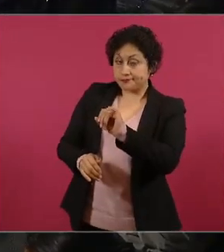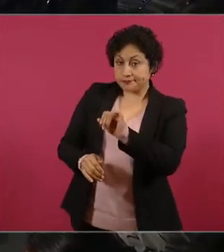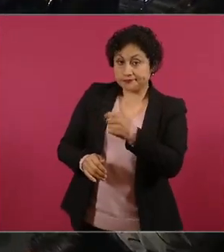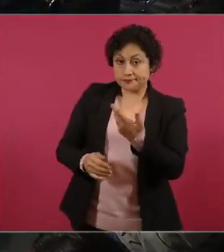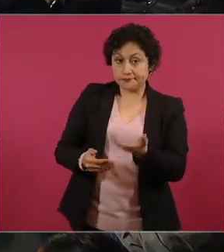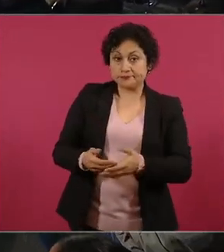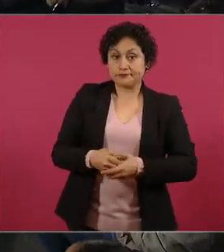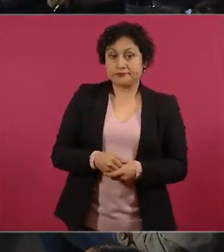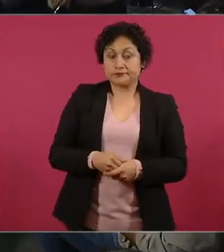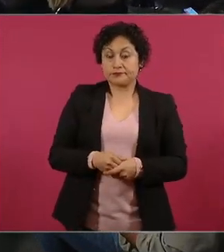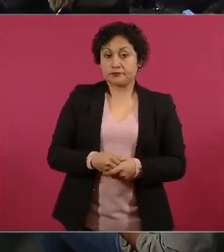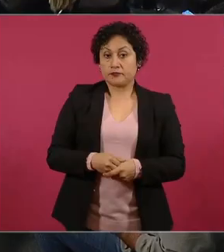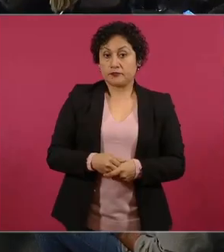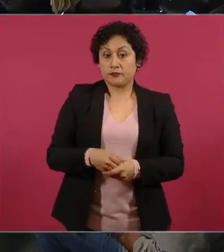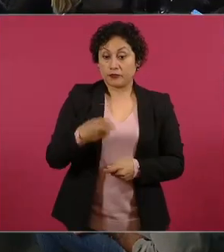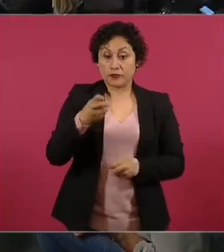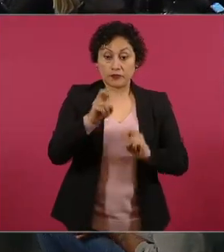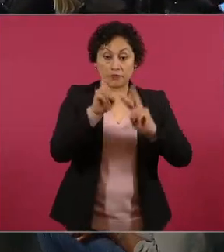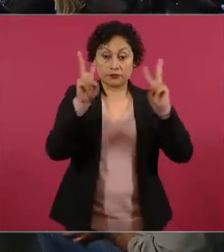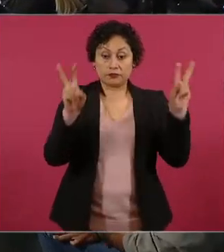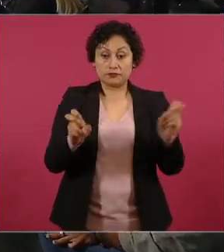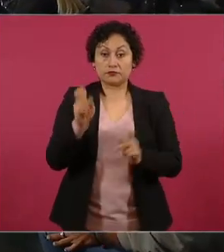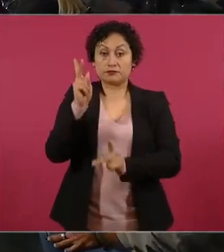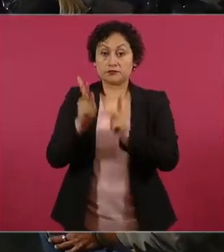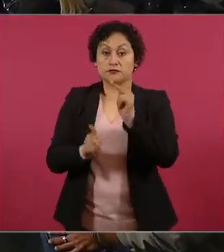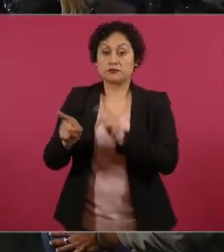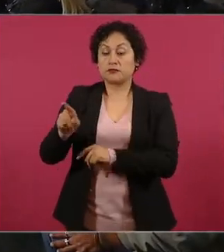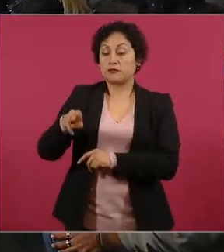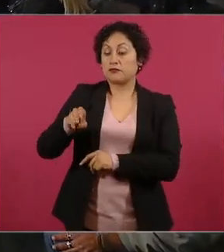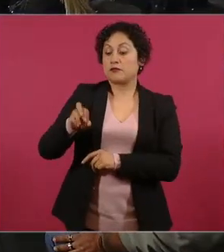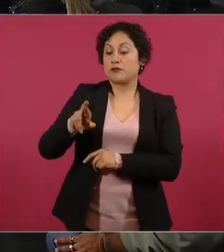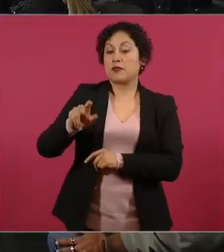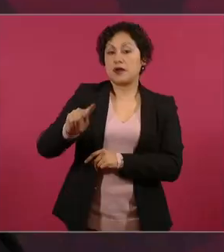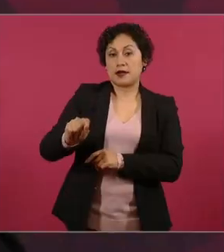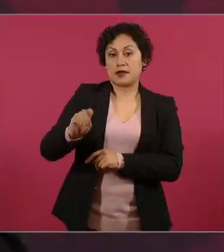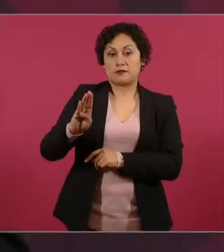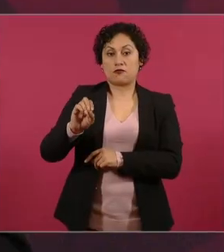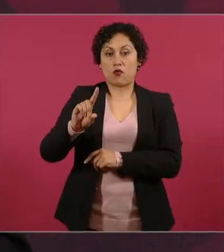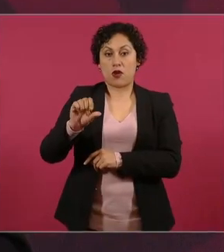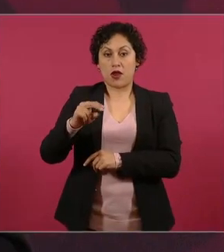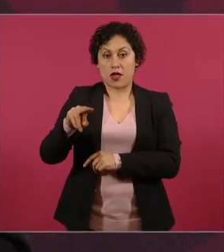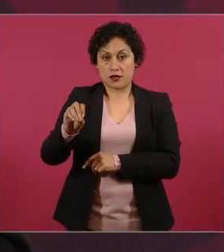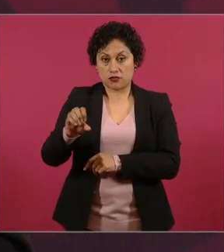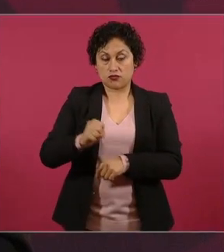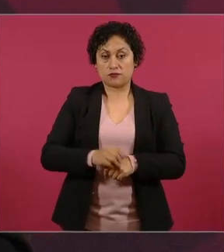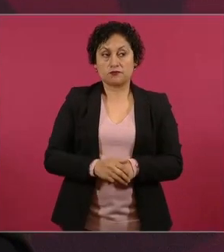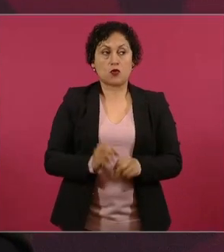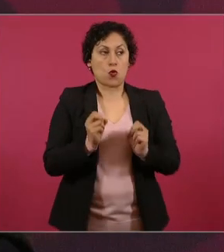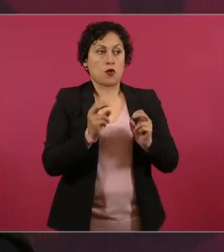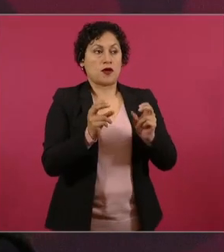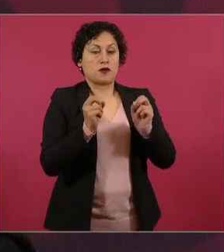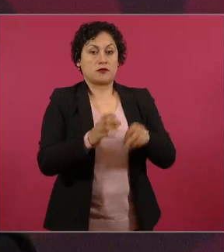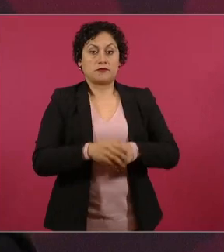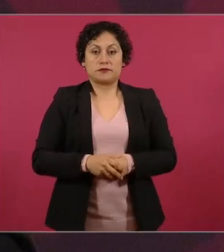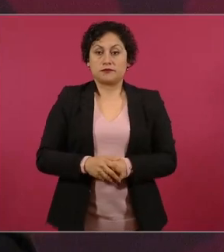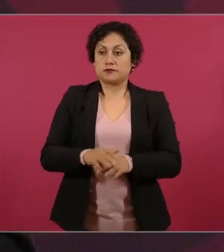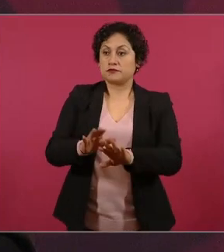y lo vemos con Marat Bolaños. Ajá, okay. Y Vámonos a